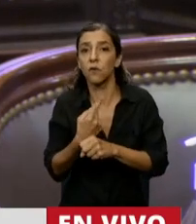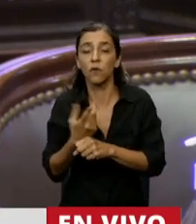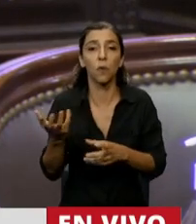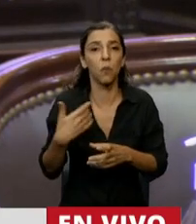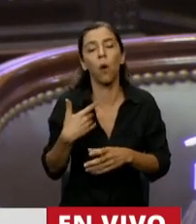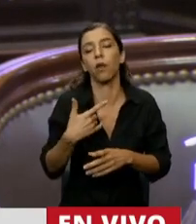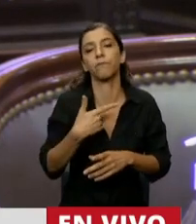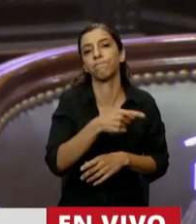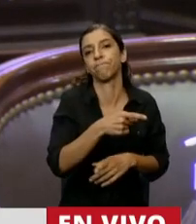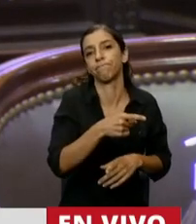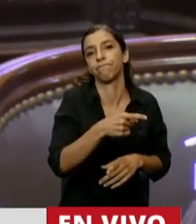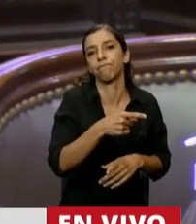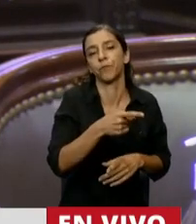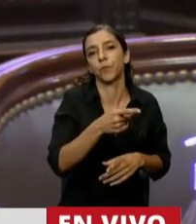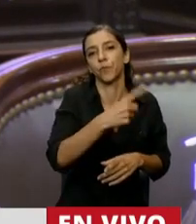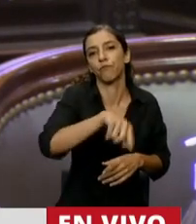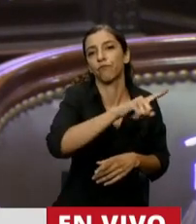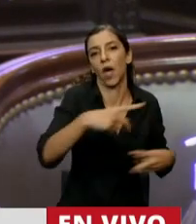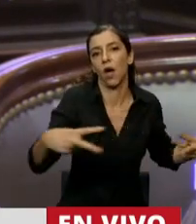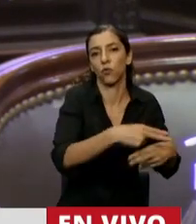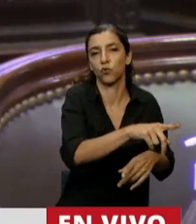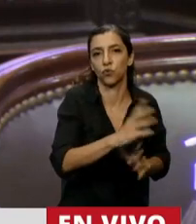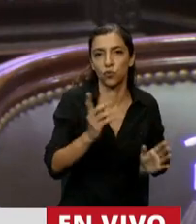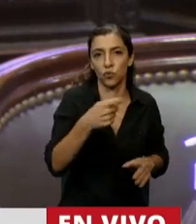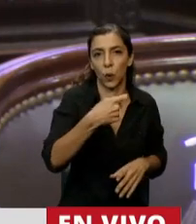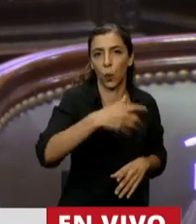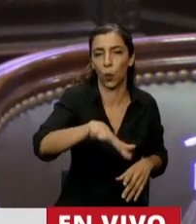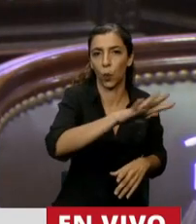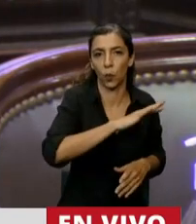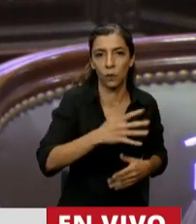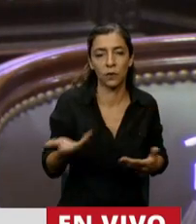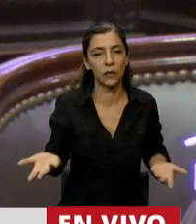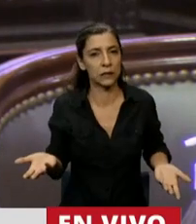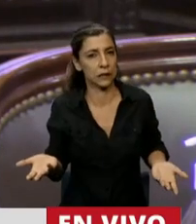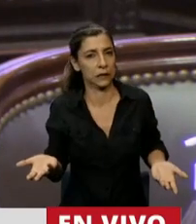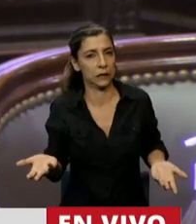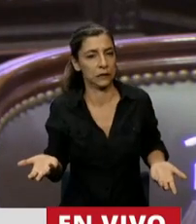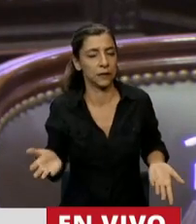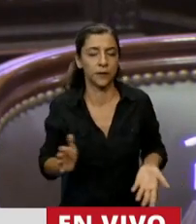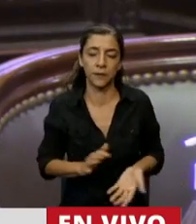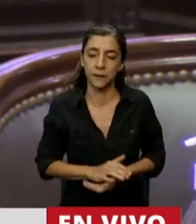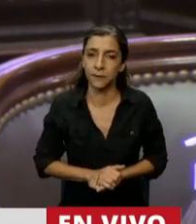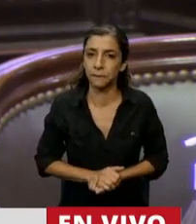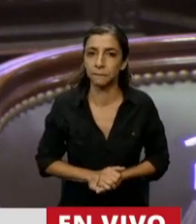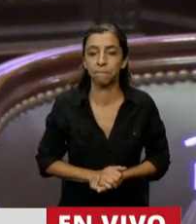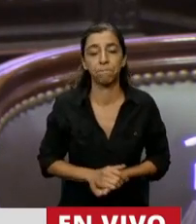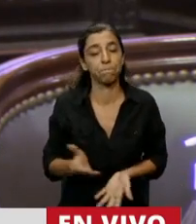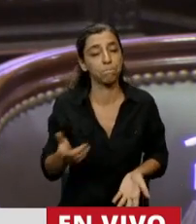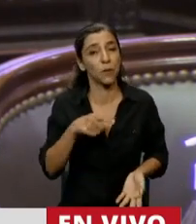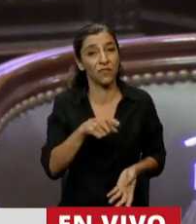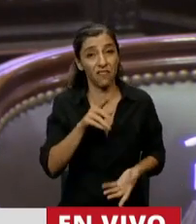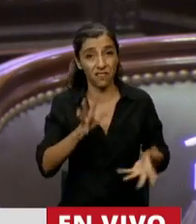no se priorizó el mandato constitucional, que es dar ventajas a nuestros adultos mayores. Ese